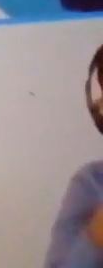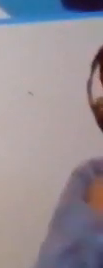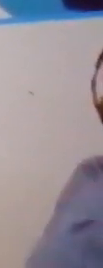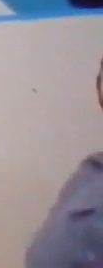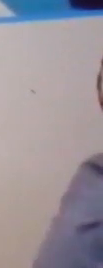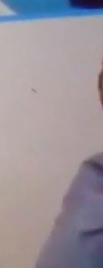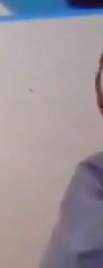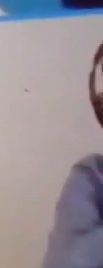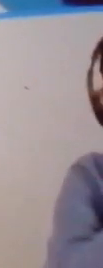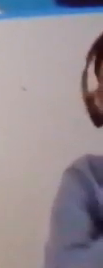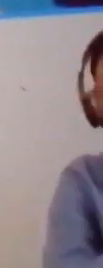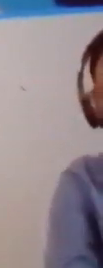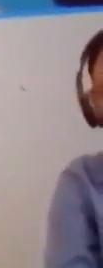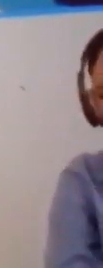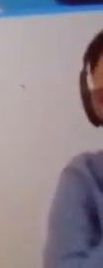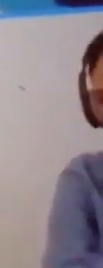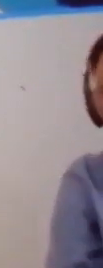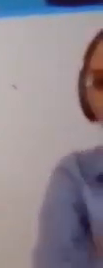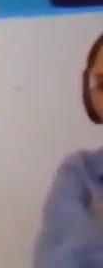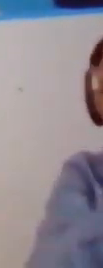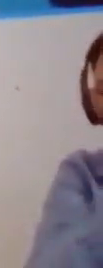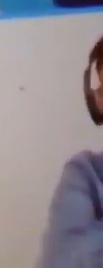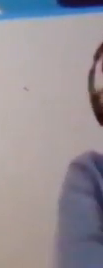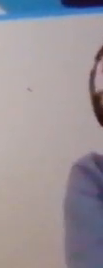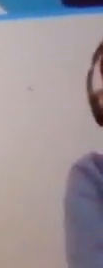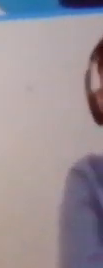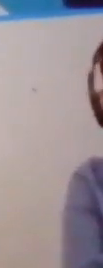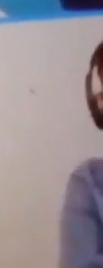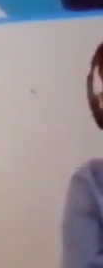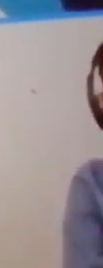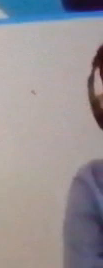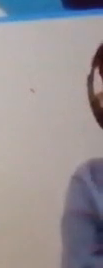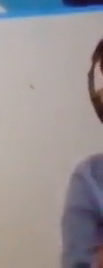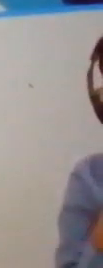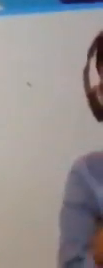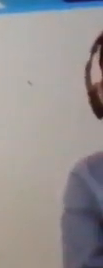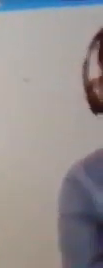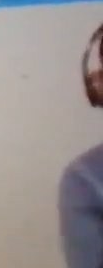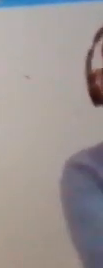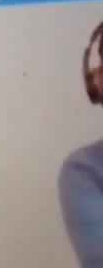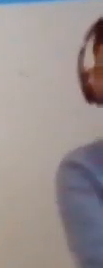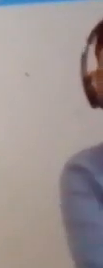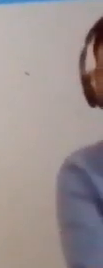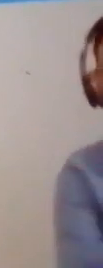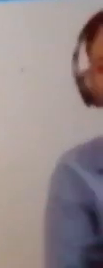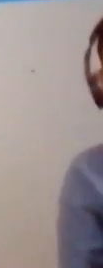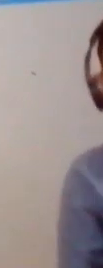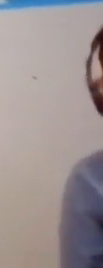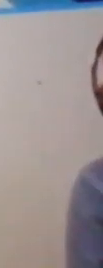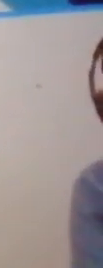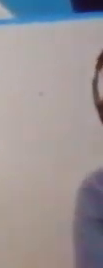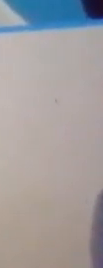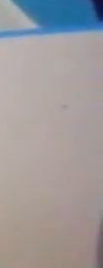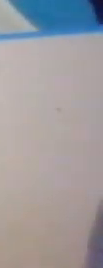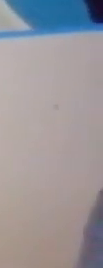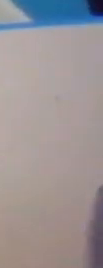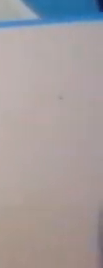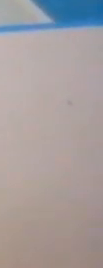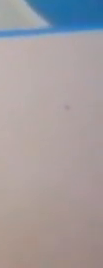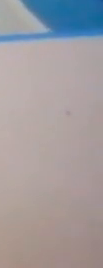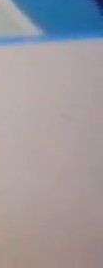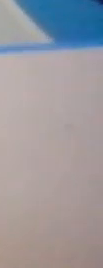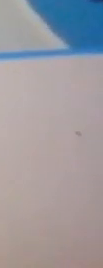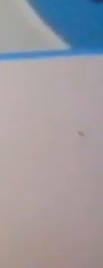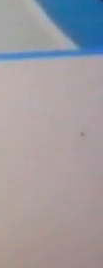servicio médico privado y invierten, porque tienen las posibilidades de hacerlo en